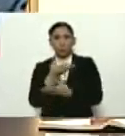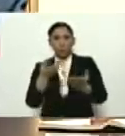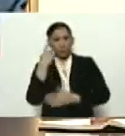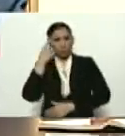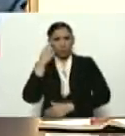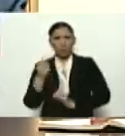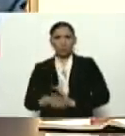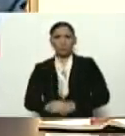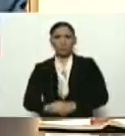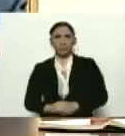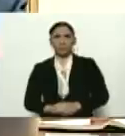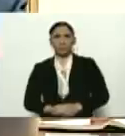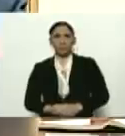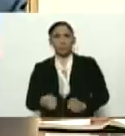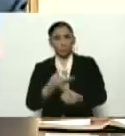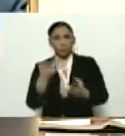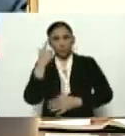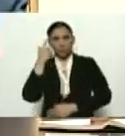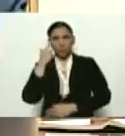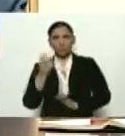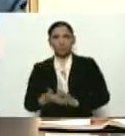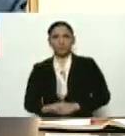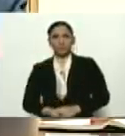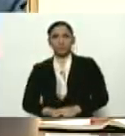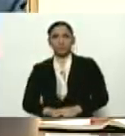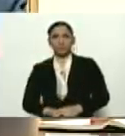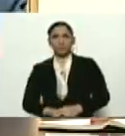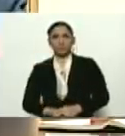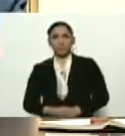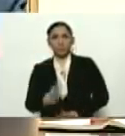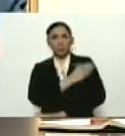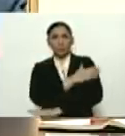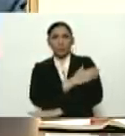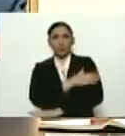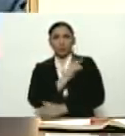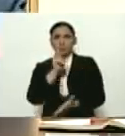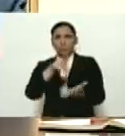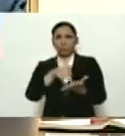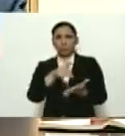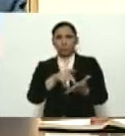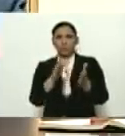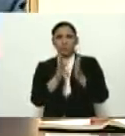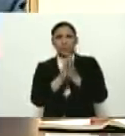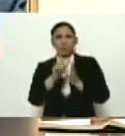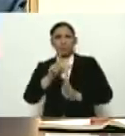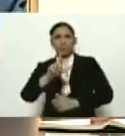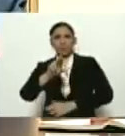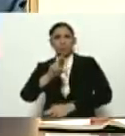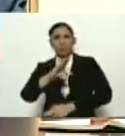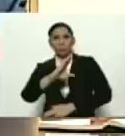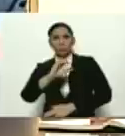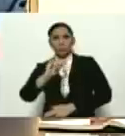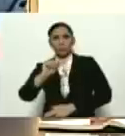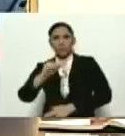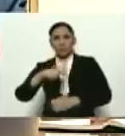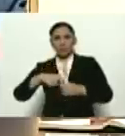saben, ustedes lo saben. Y la derecha llevó a Santa Lucía a salirse del ALBA,